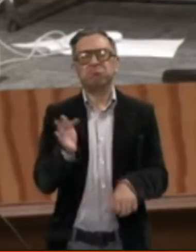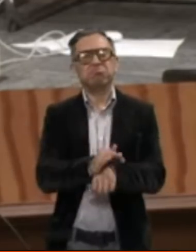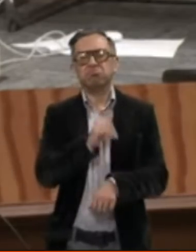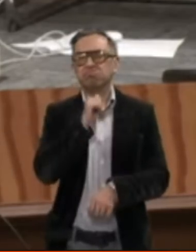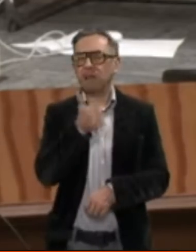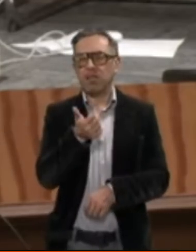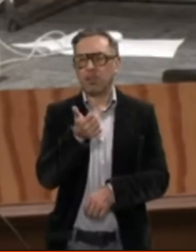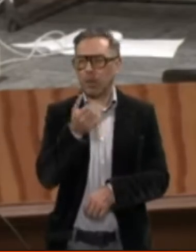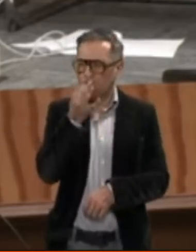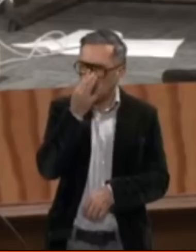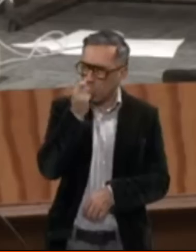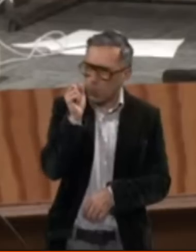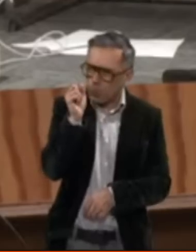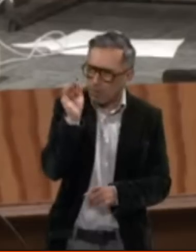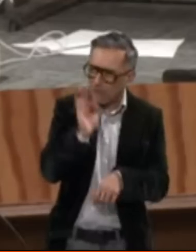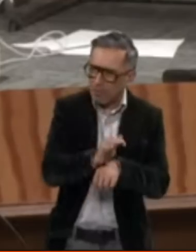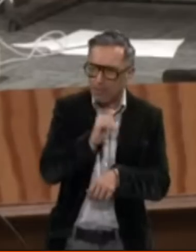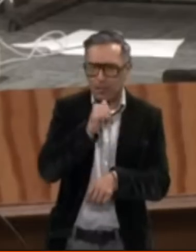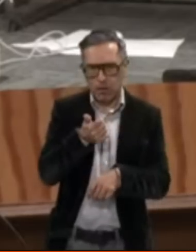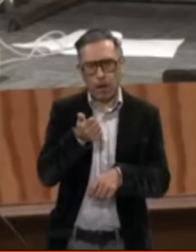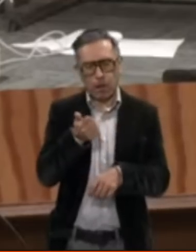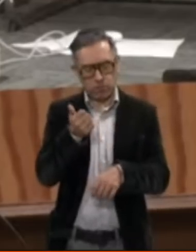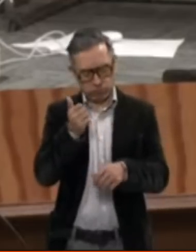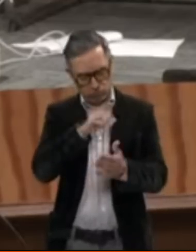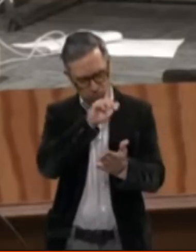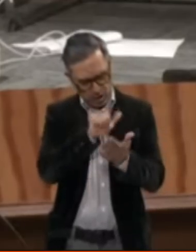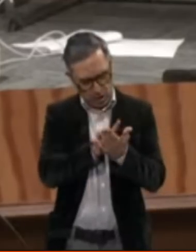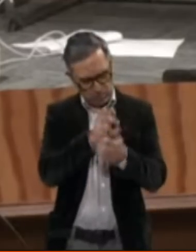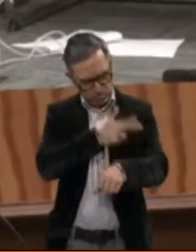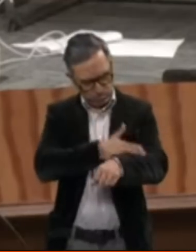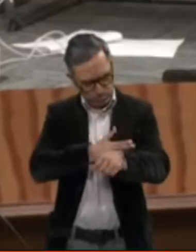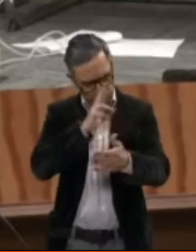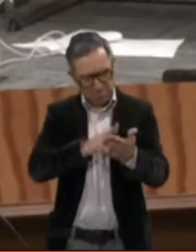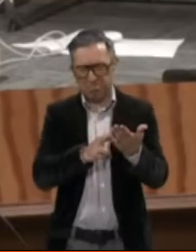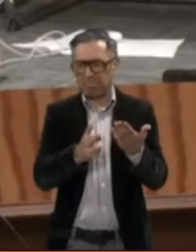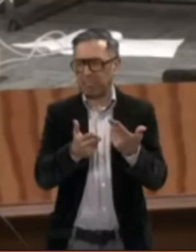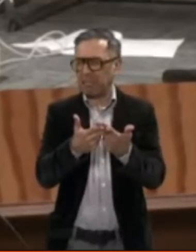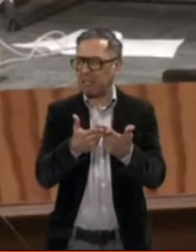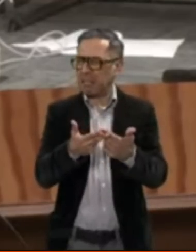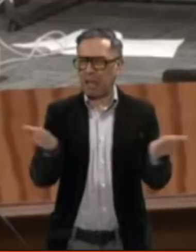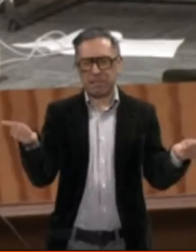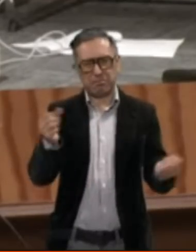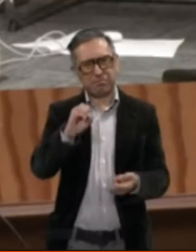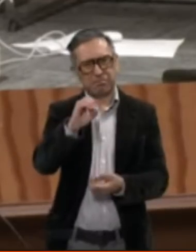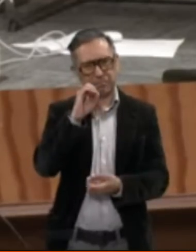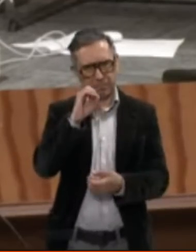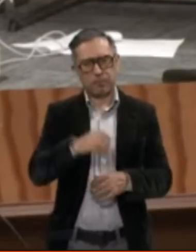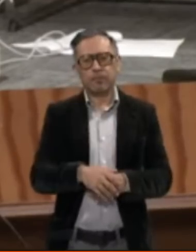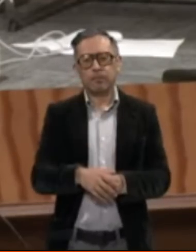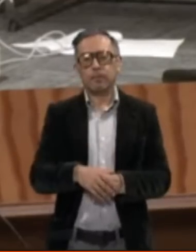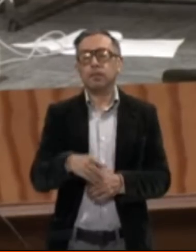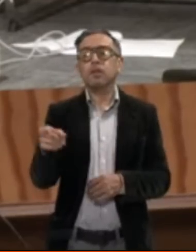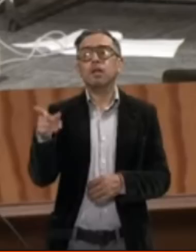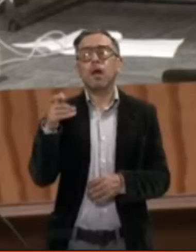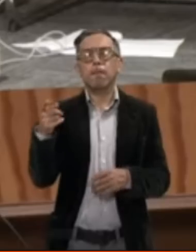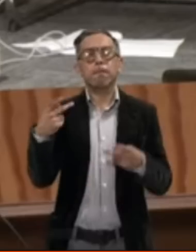mínimo sentido de rectitud. ¿Qué de justicia tiene restituir en los privilegios a